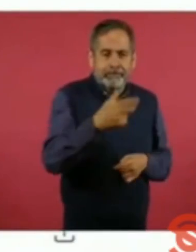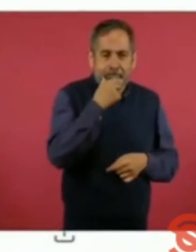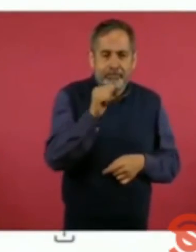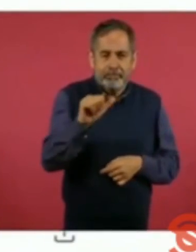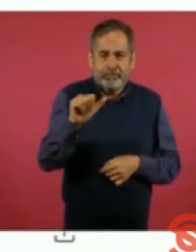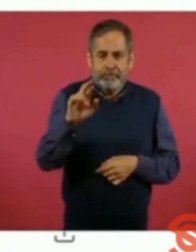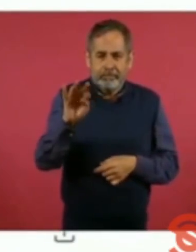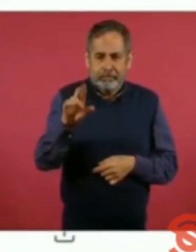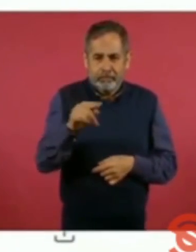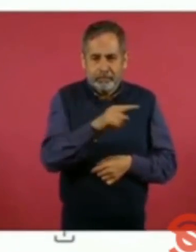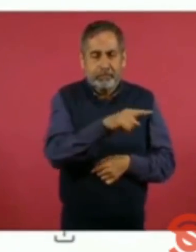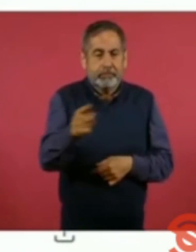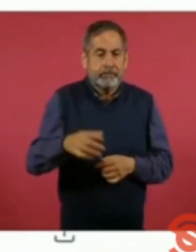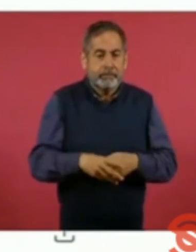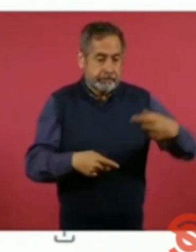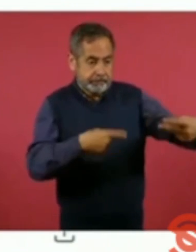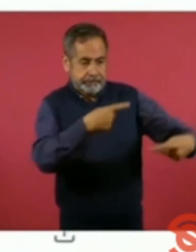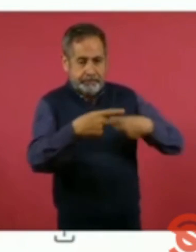Todo.